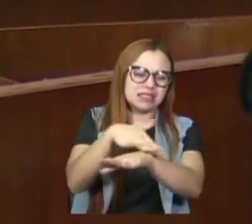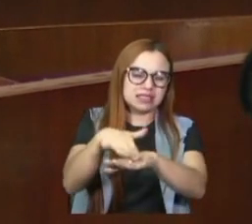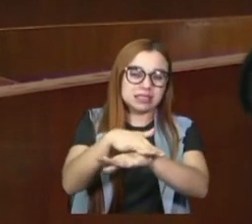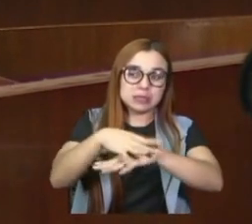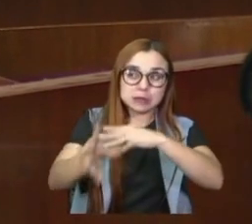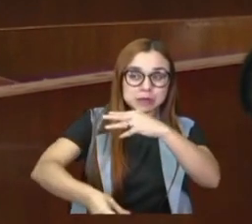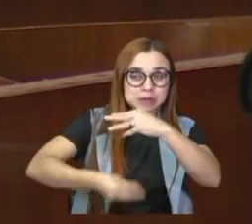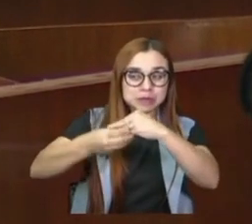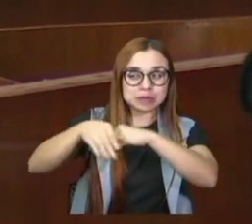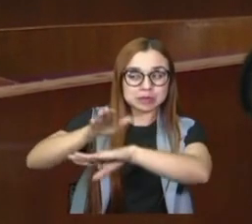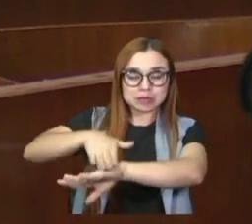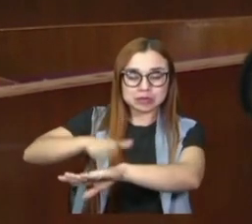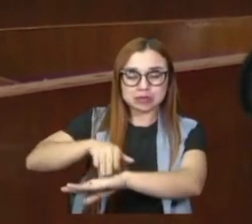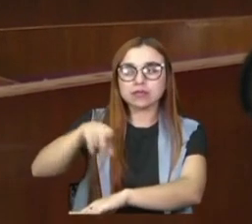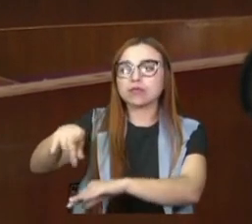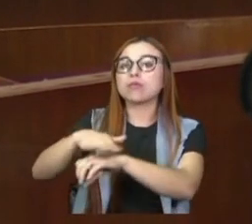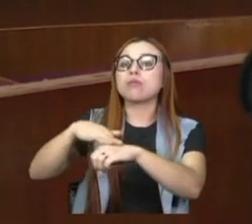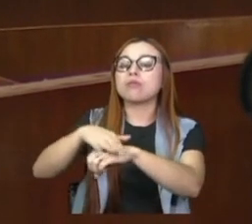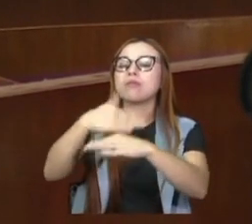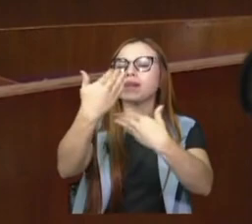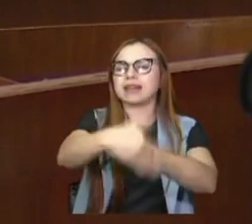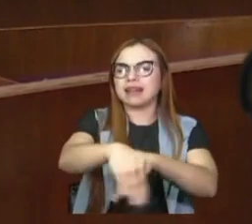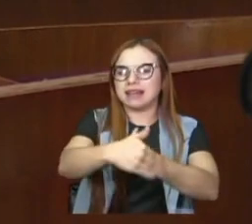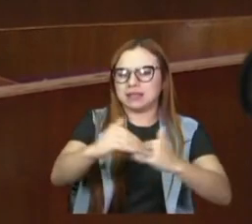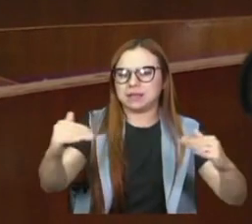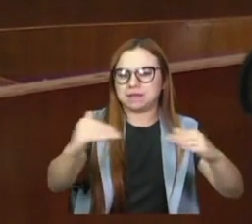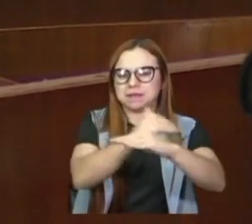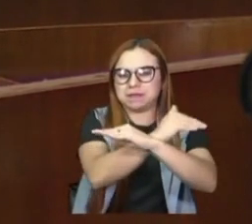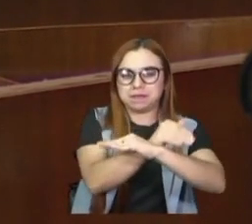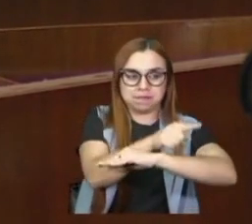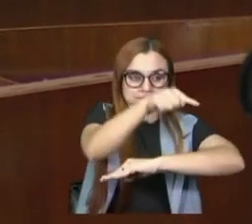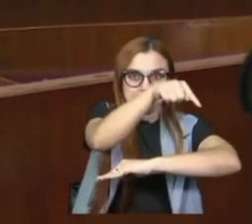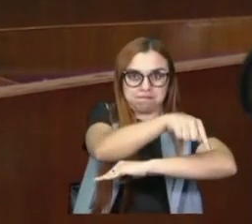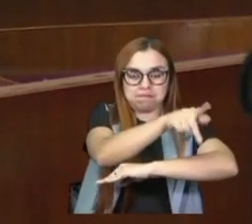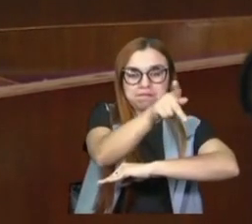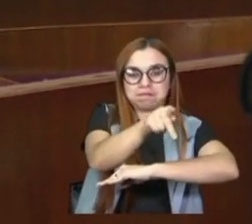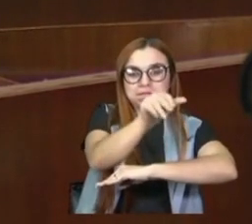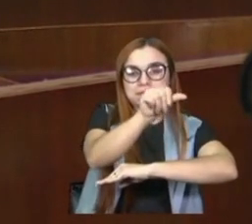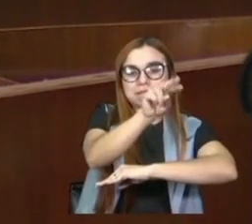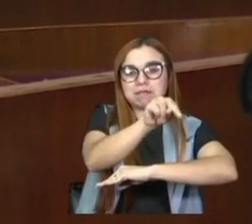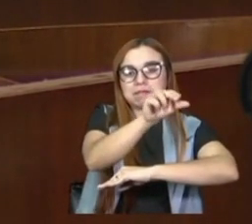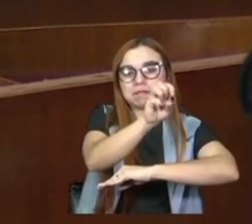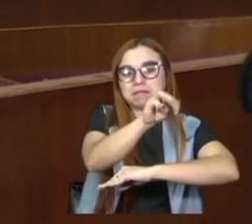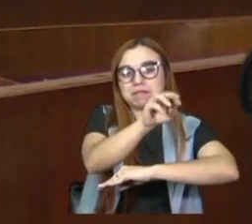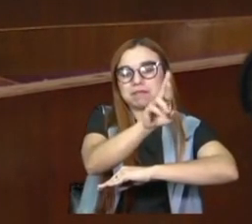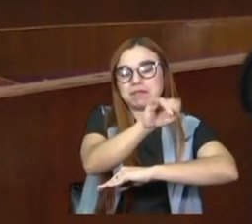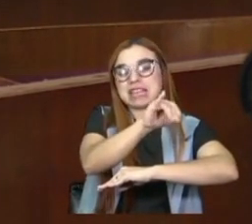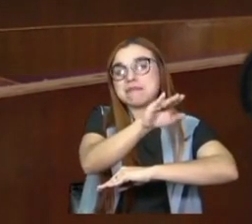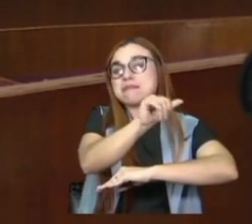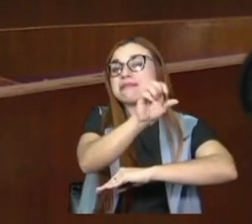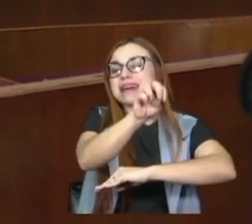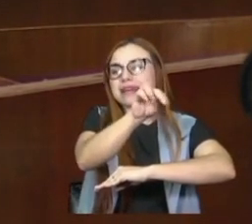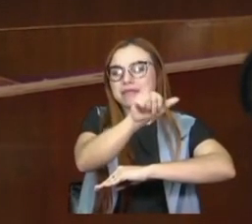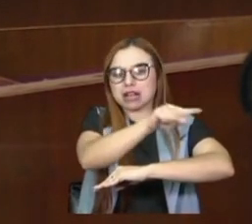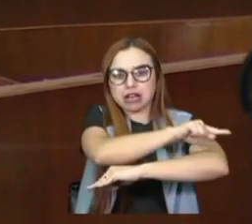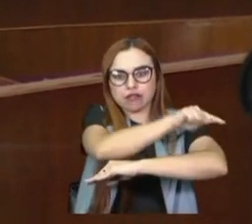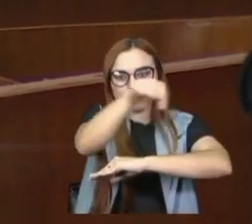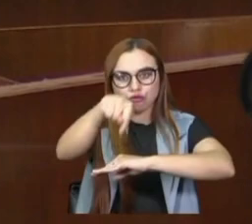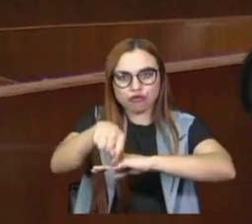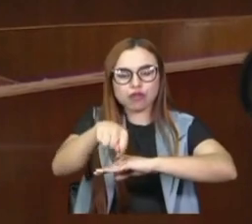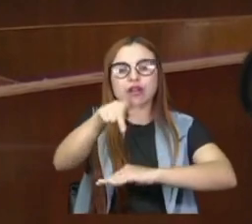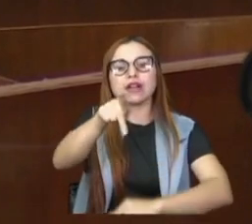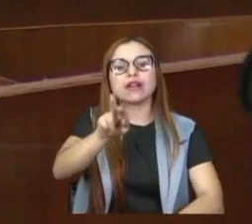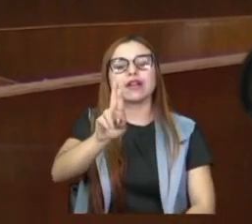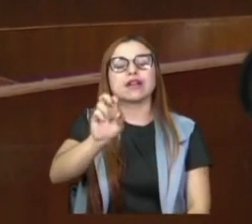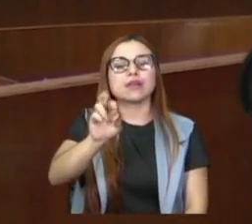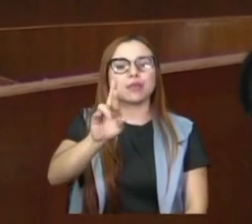Panamericana hacia Las Guavas, Puerto Gago, que fue reparada prácticamente por las comunidades que hicieron un esfuerzo comprando